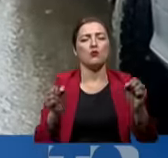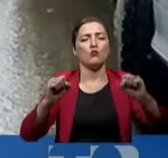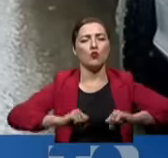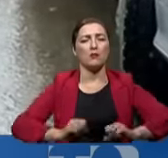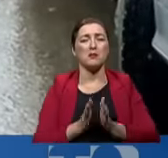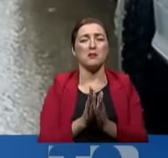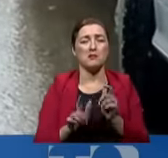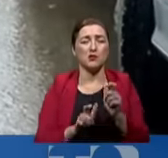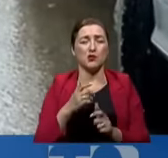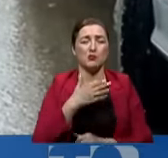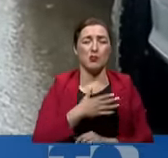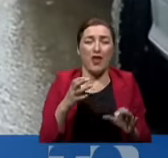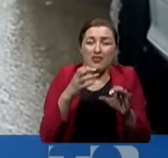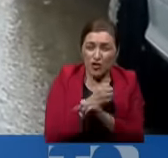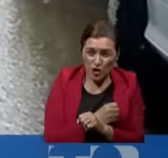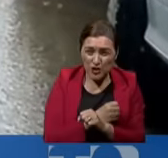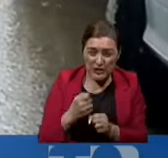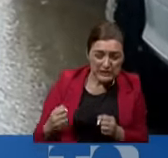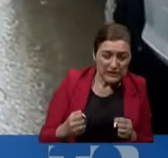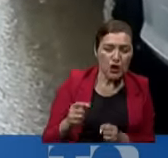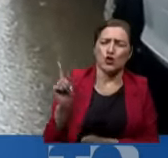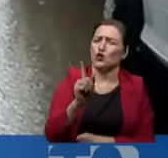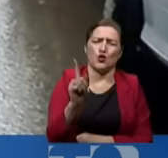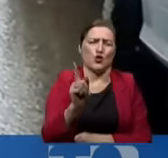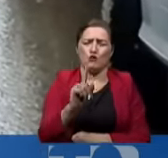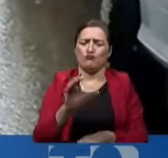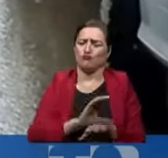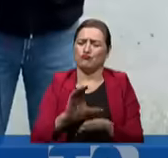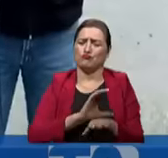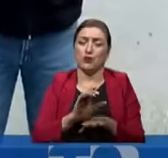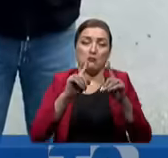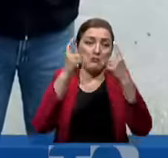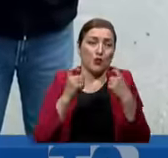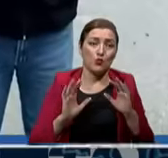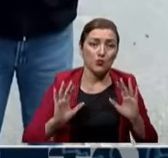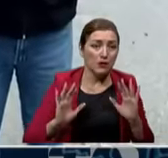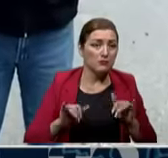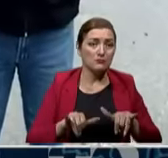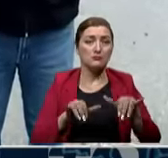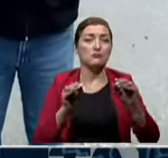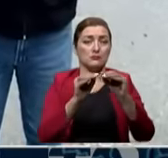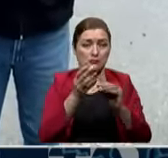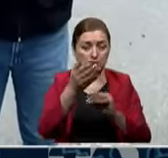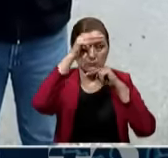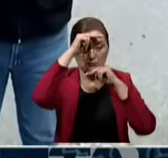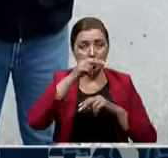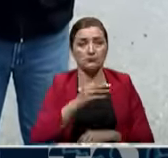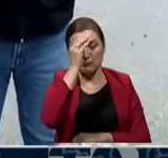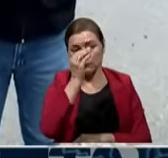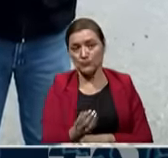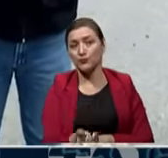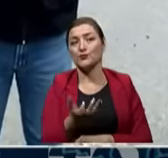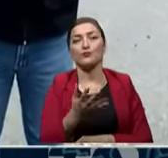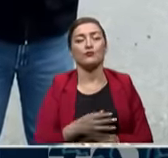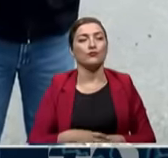ciudadanía que no transite en las noches por esta vía. No sé si ustedes, compañeros, tienen preguntas. Regresamos con ustedes a estudios.